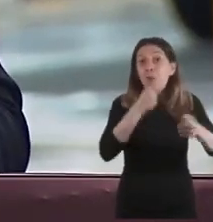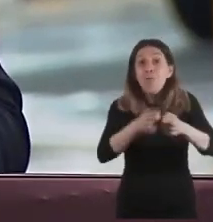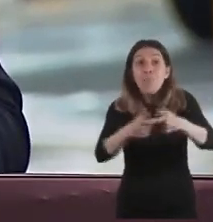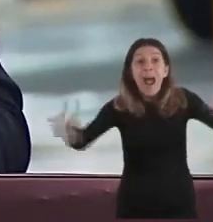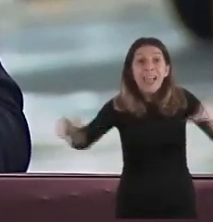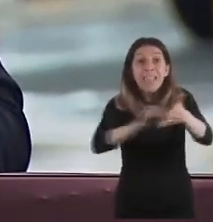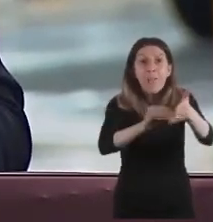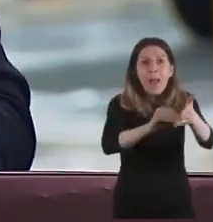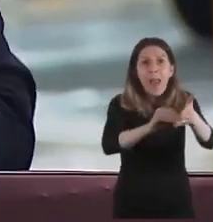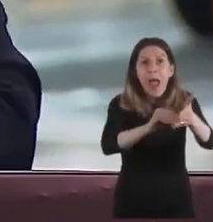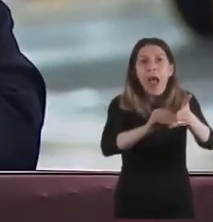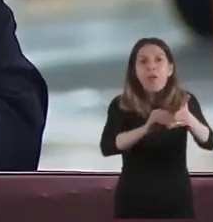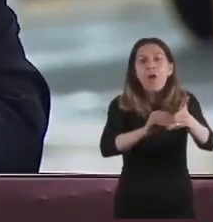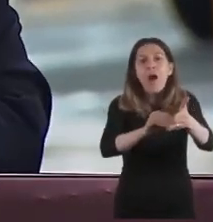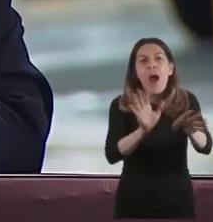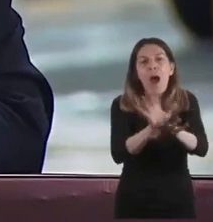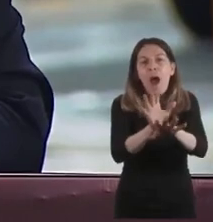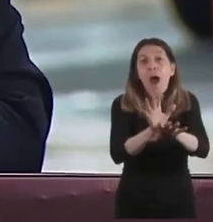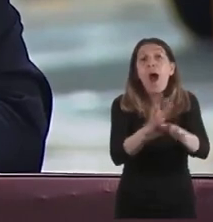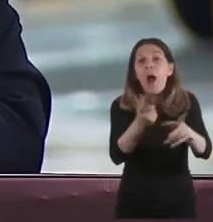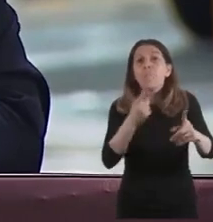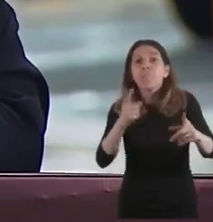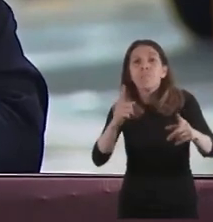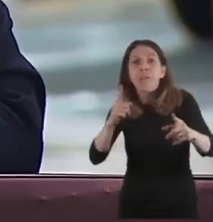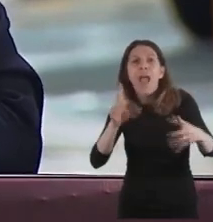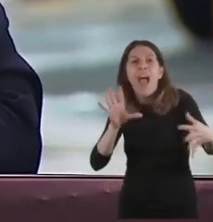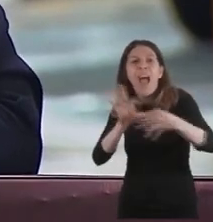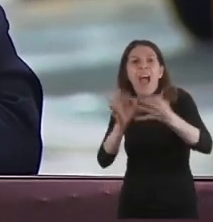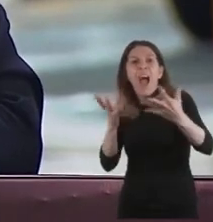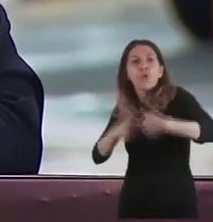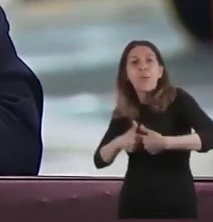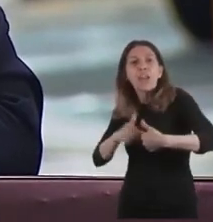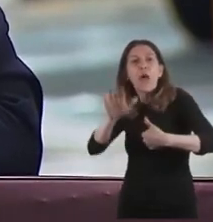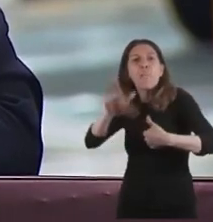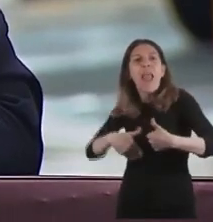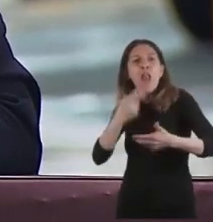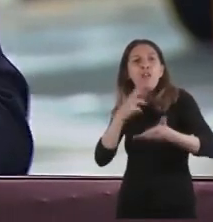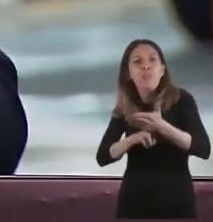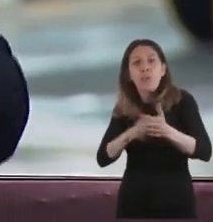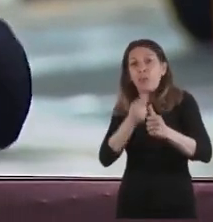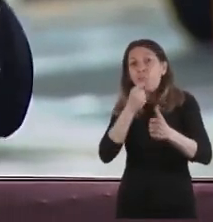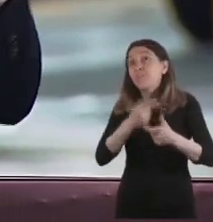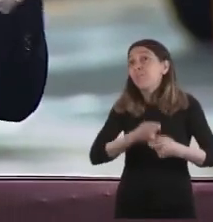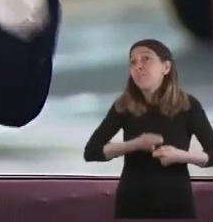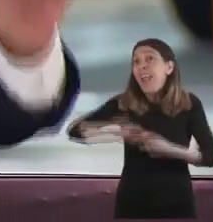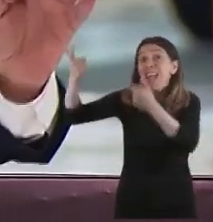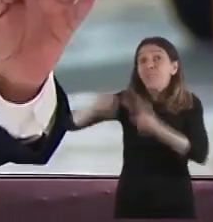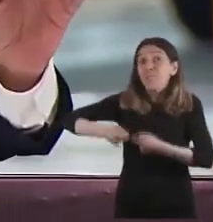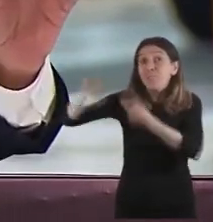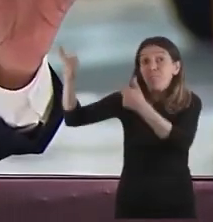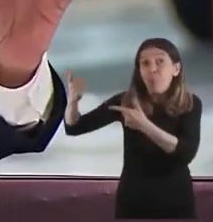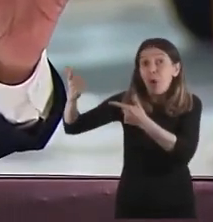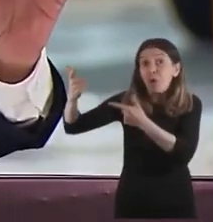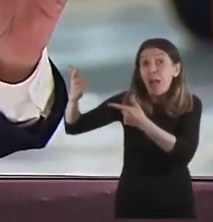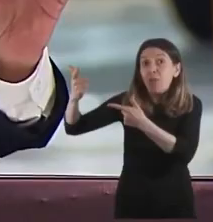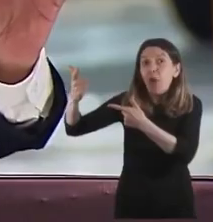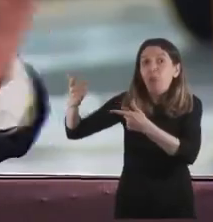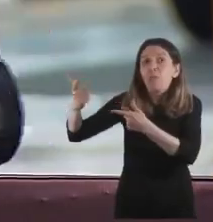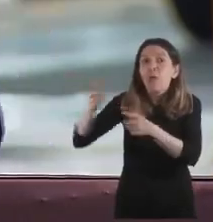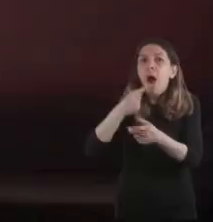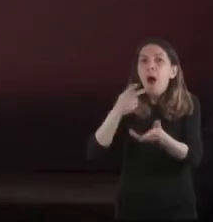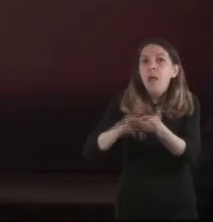pagan. Cuantas más exportaciones se generan, menos nivel de impuestos se